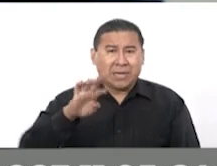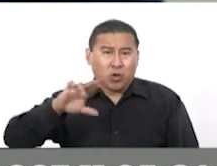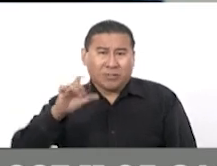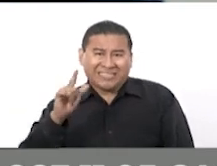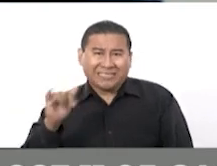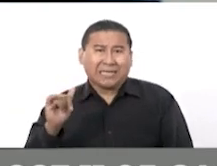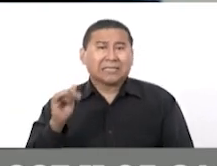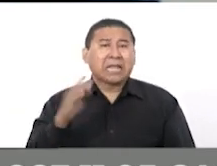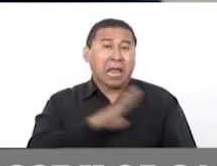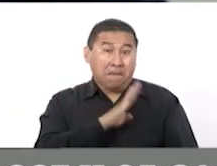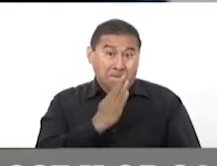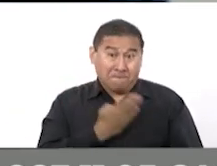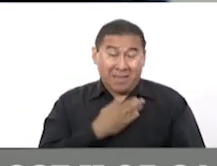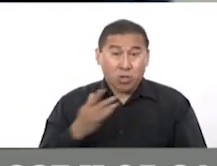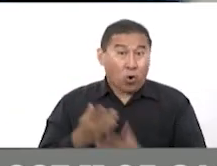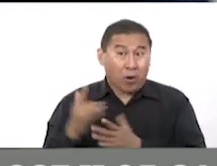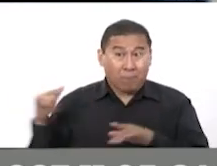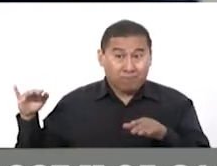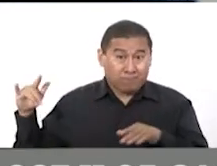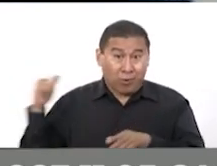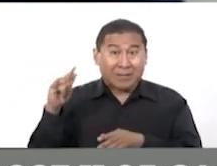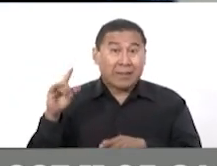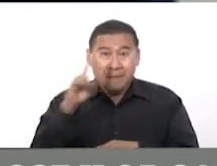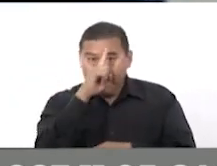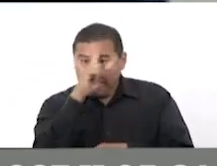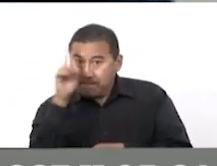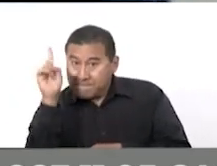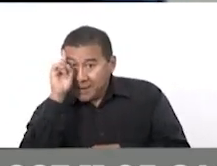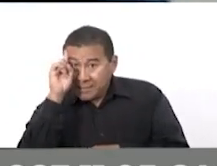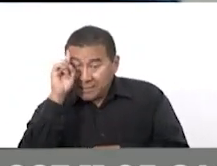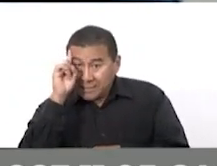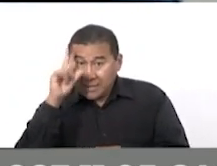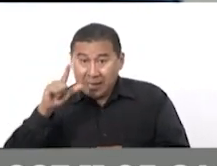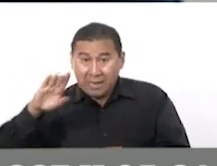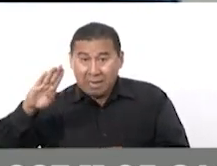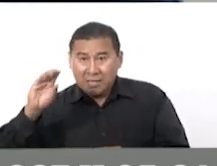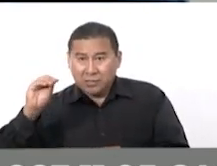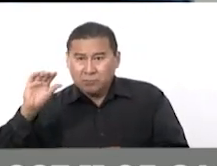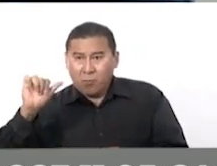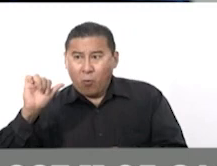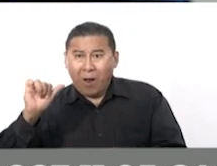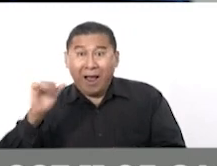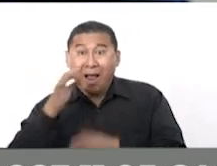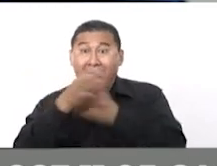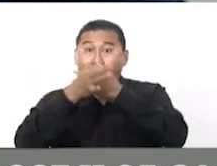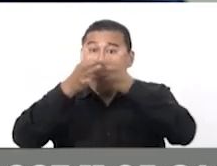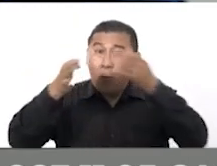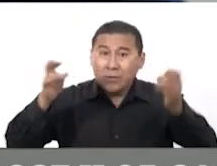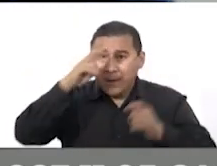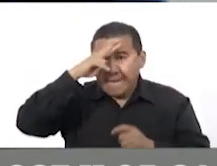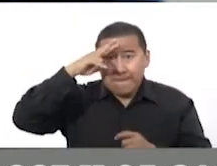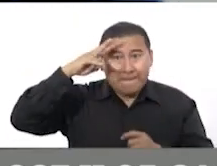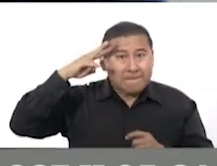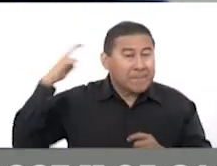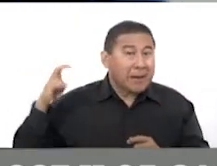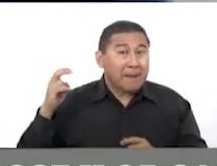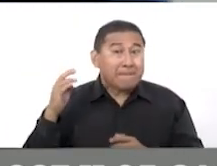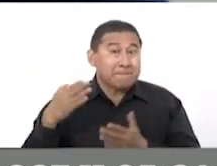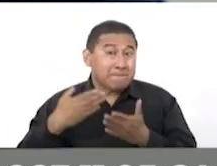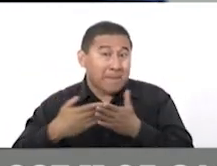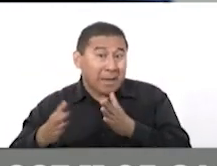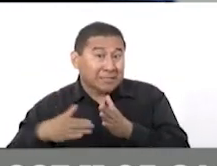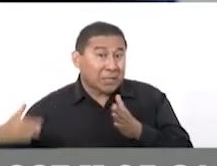aerolínea española que regularmente vuela desde Madrid y desde Lisboa, anunció que a partir de este verano conectaría Barcelona